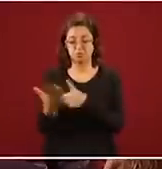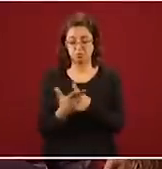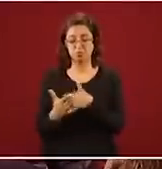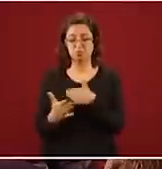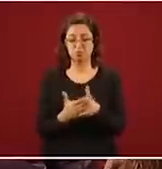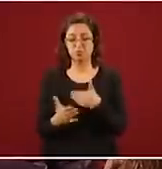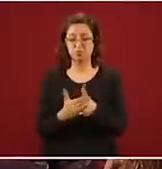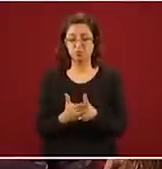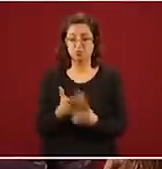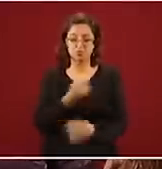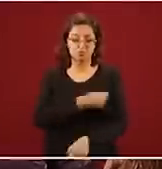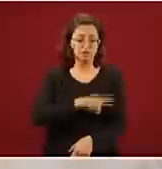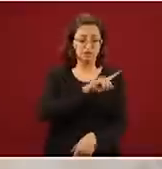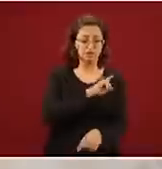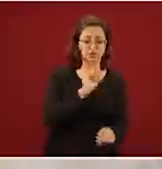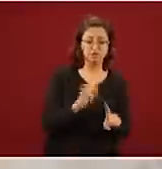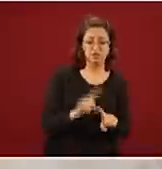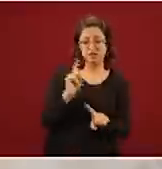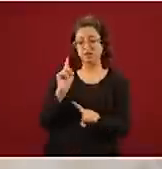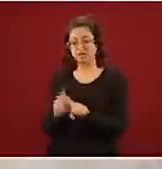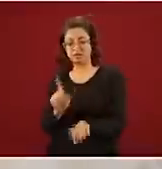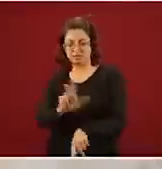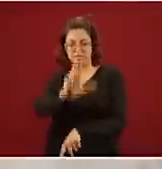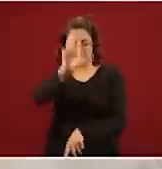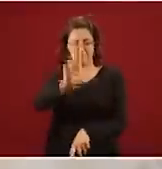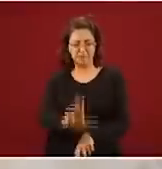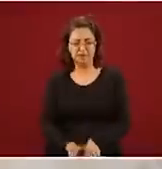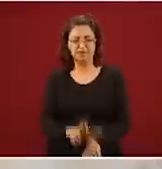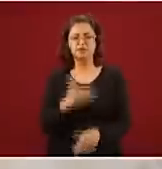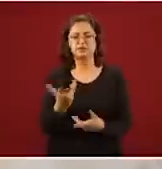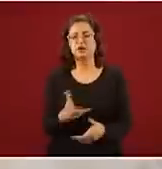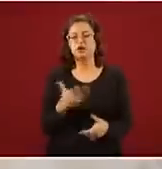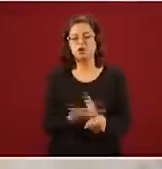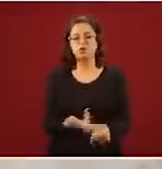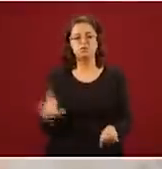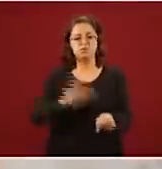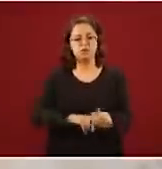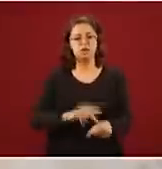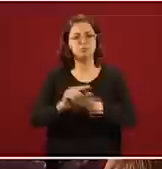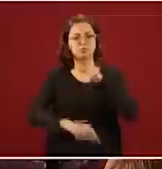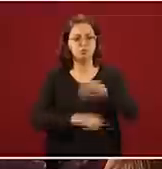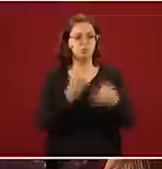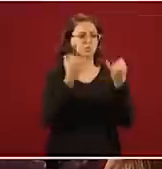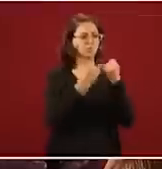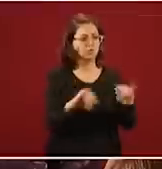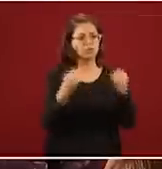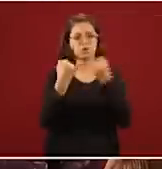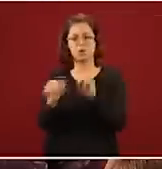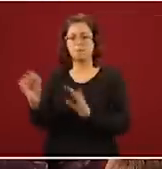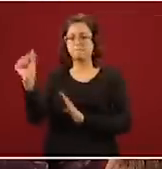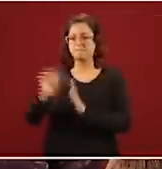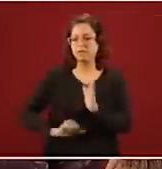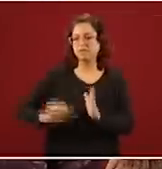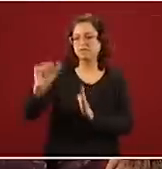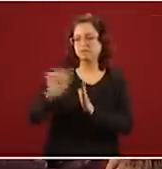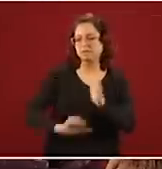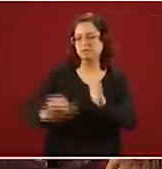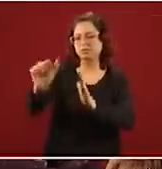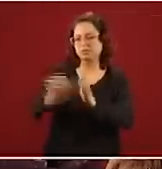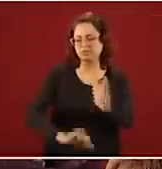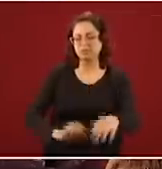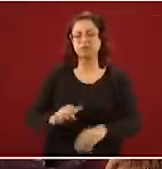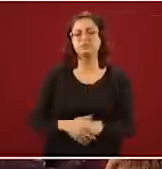de quién es quién en la salud los martes, qué otros hospitales vamos a ir inaugurando cada mes. Y concluyo, hay ampliación